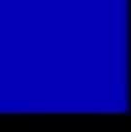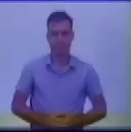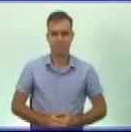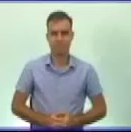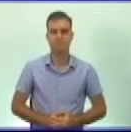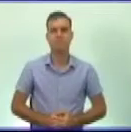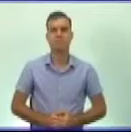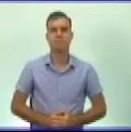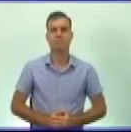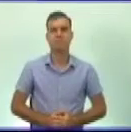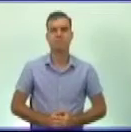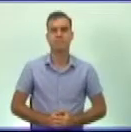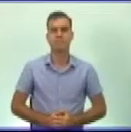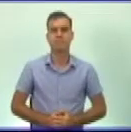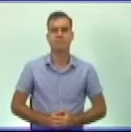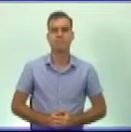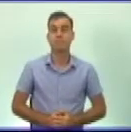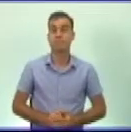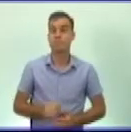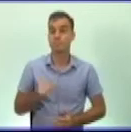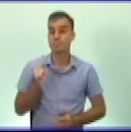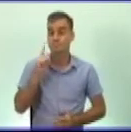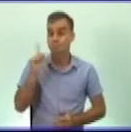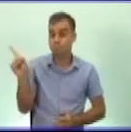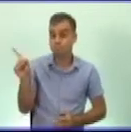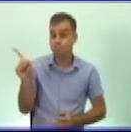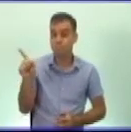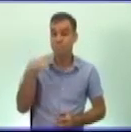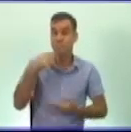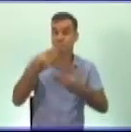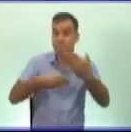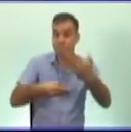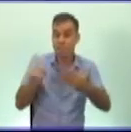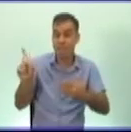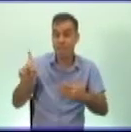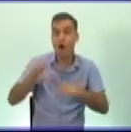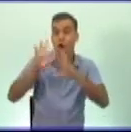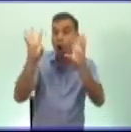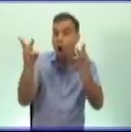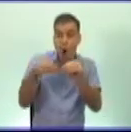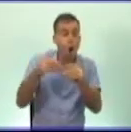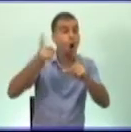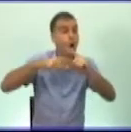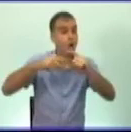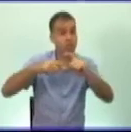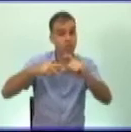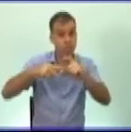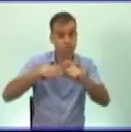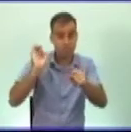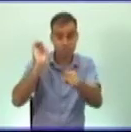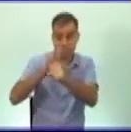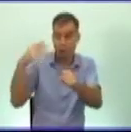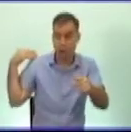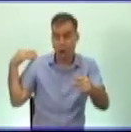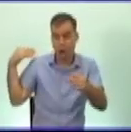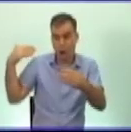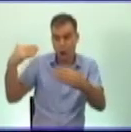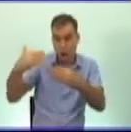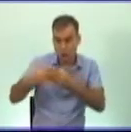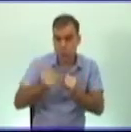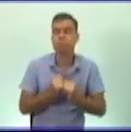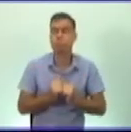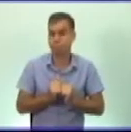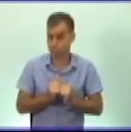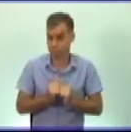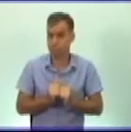Fíjense que hacemos la aclaración que el examen de revalorización se evalúan todos los contenidos de grado, es decir, hasta cálculo del cuerpo, que es lo